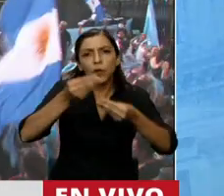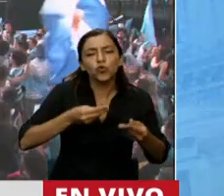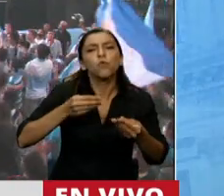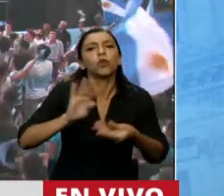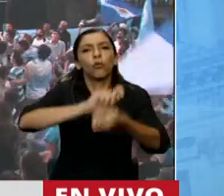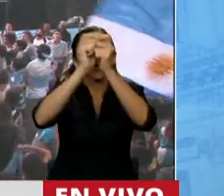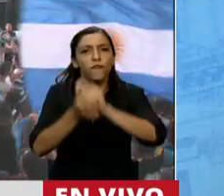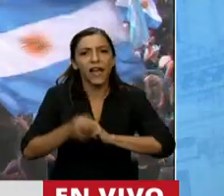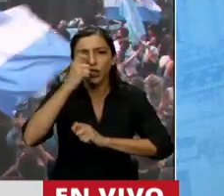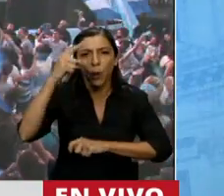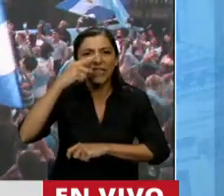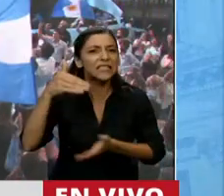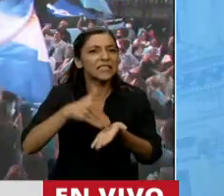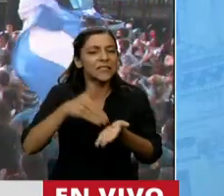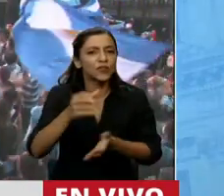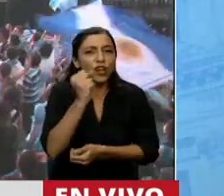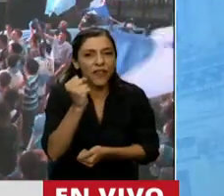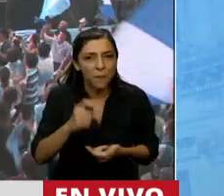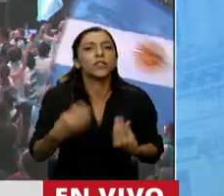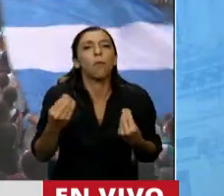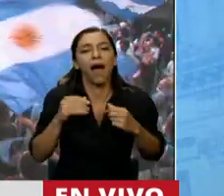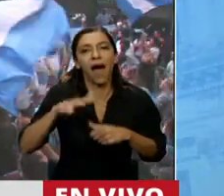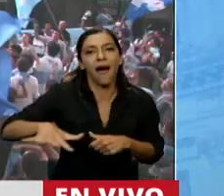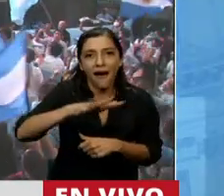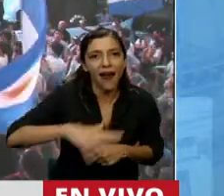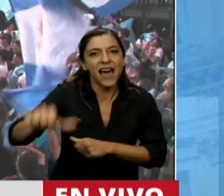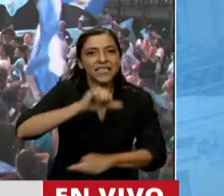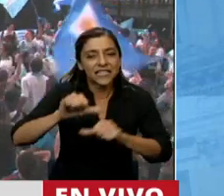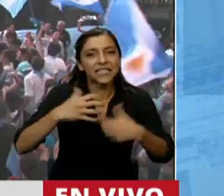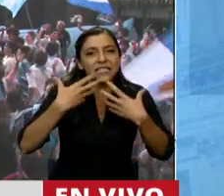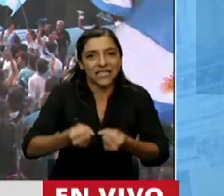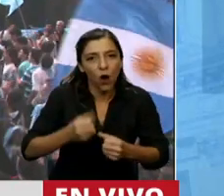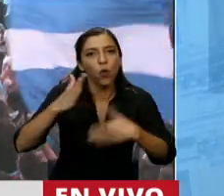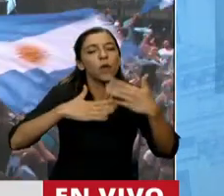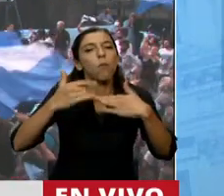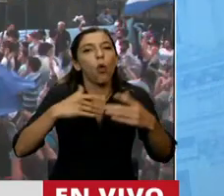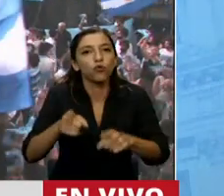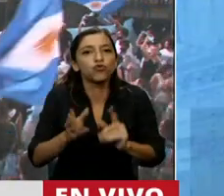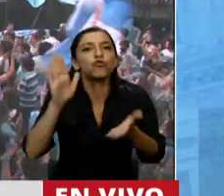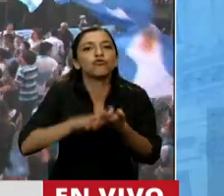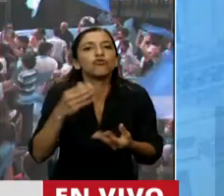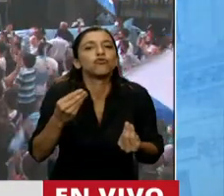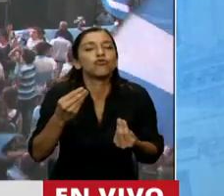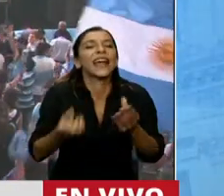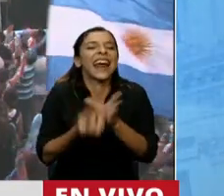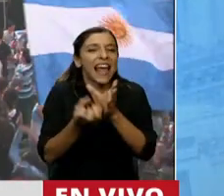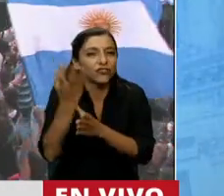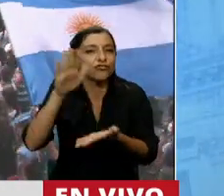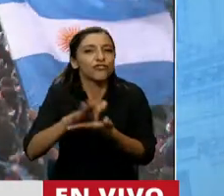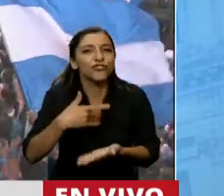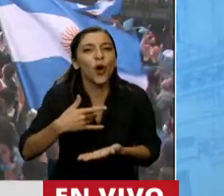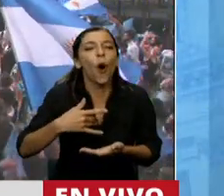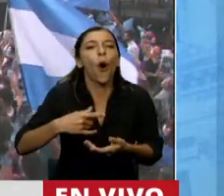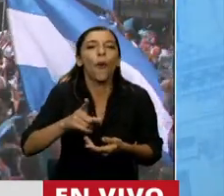pesos para áreas de salud, ciencia y producción a gran escala de test rápidos. Que en la Argentina